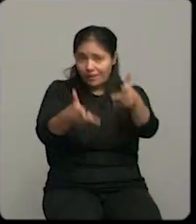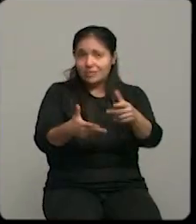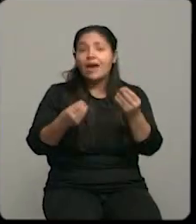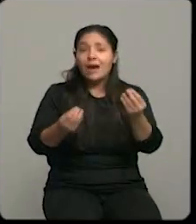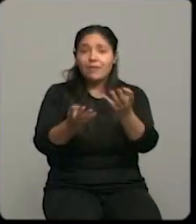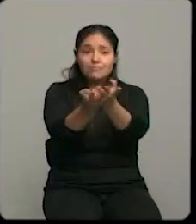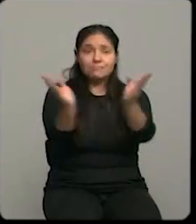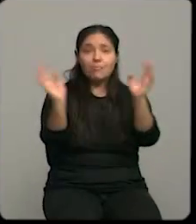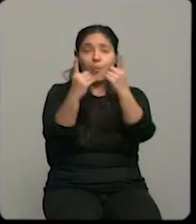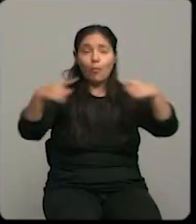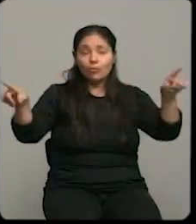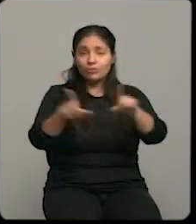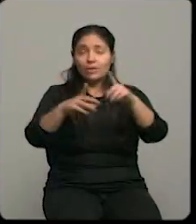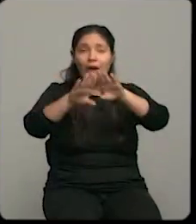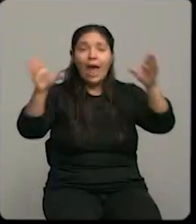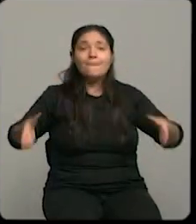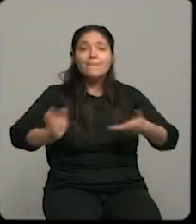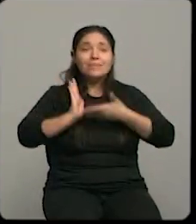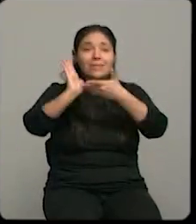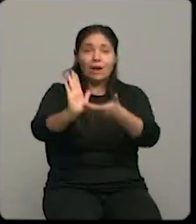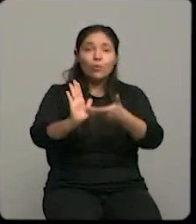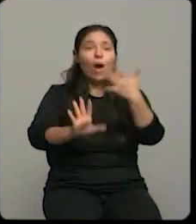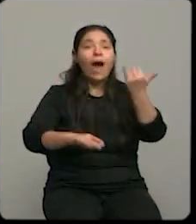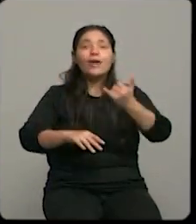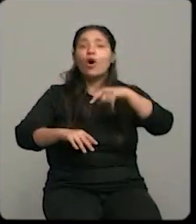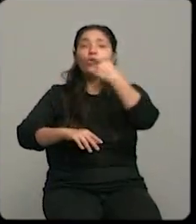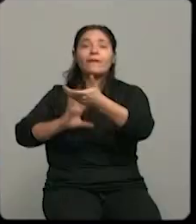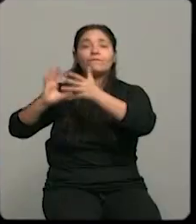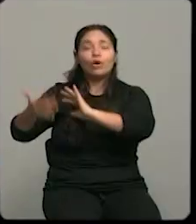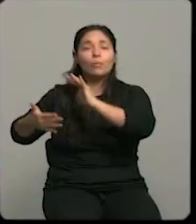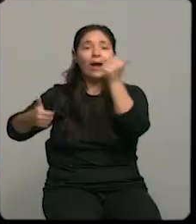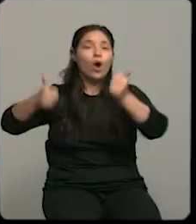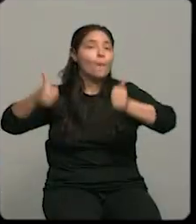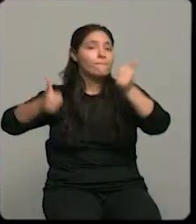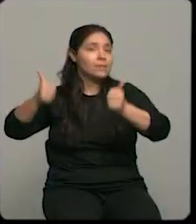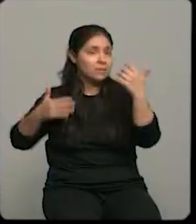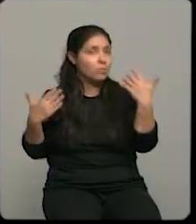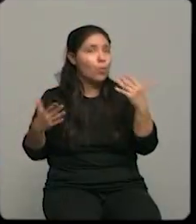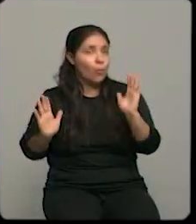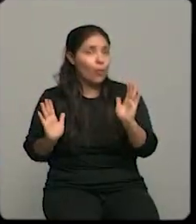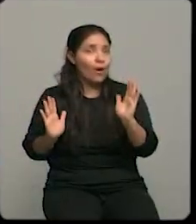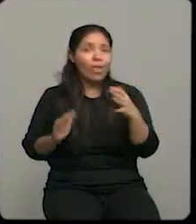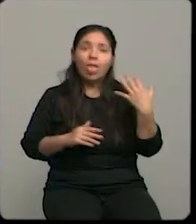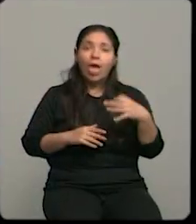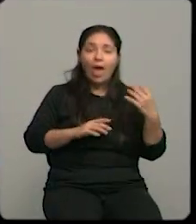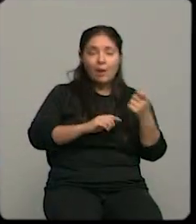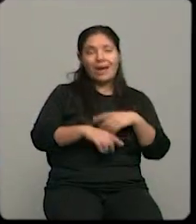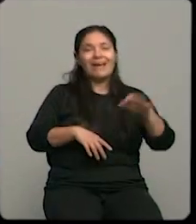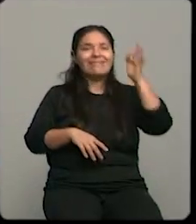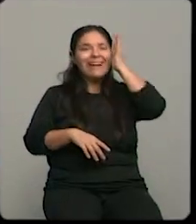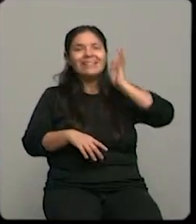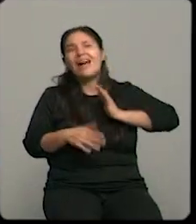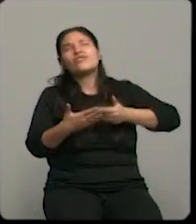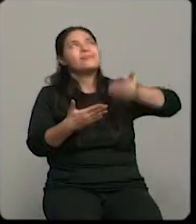parte del mundo del espectáculo, parte donde tenemos que competir con otros shows. Entonces, hacerlo con la mentalidad de hace 30 años atrás